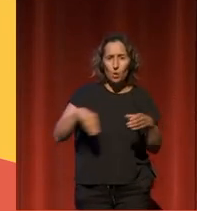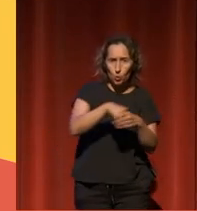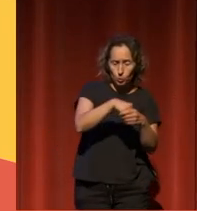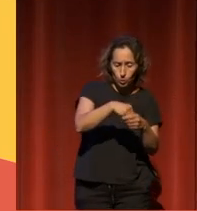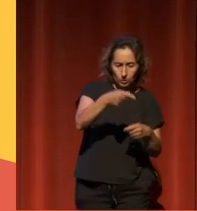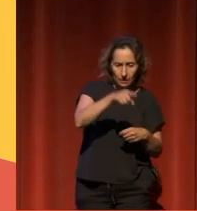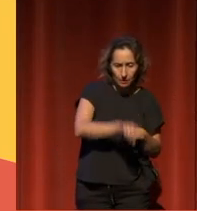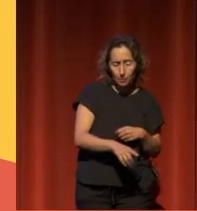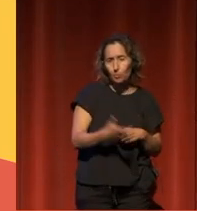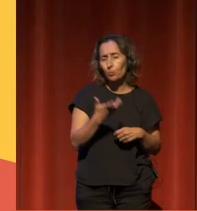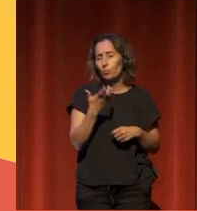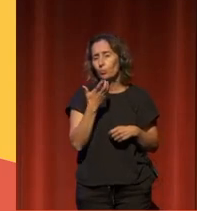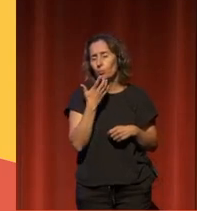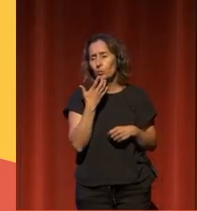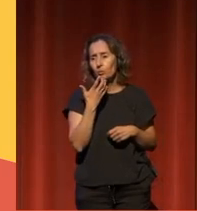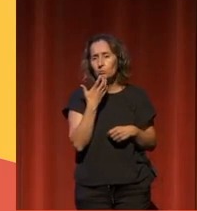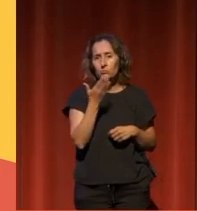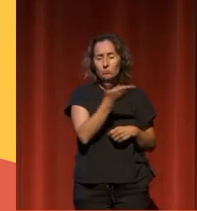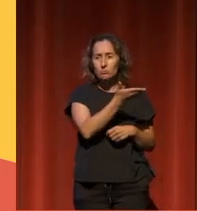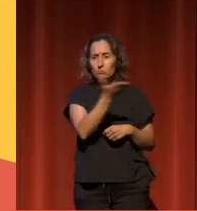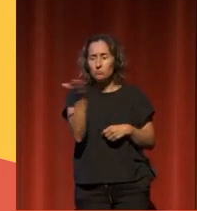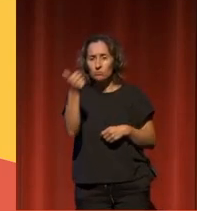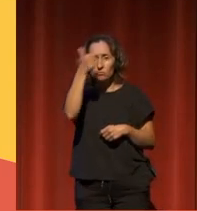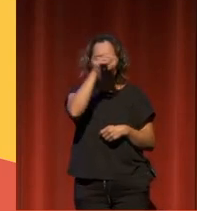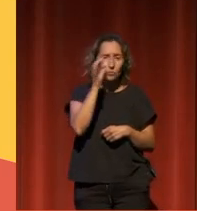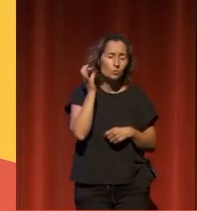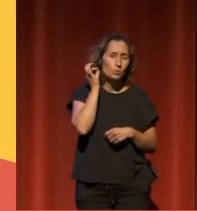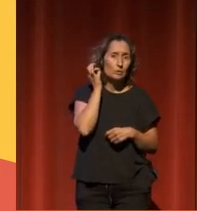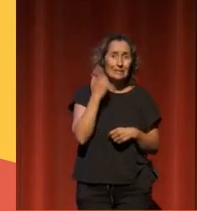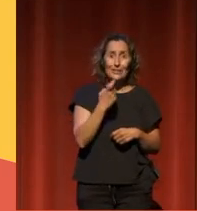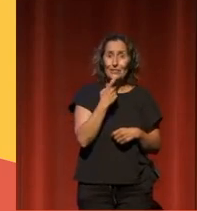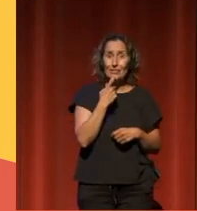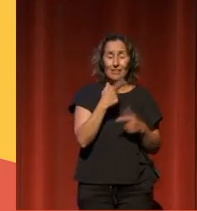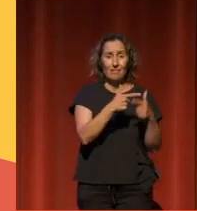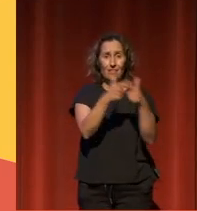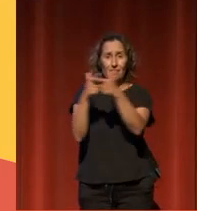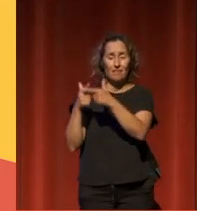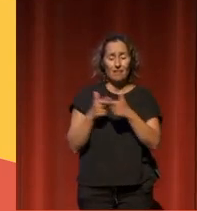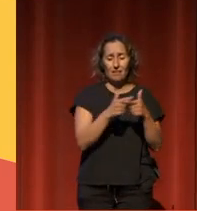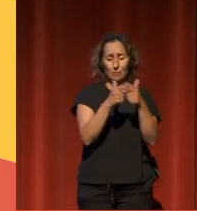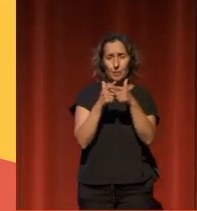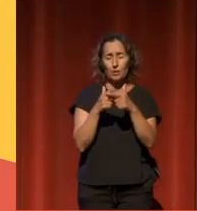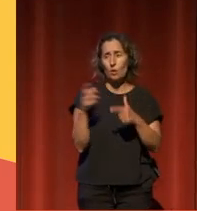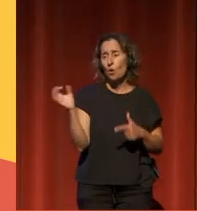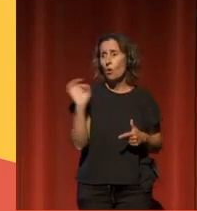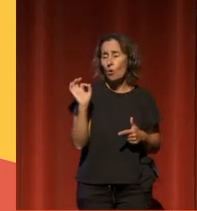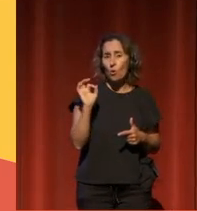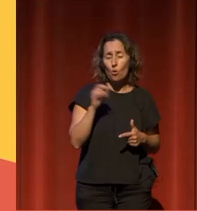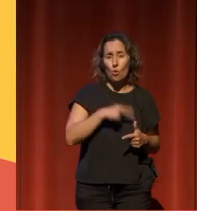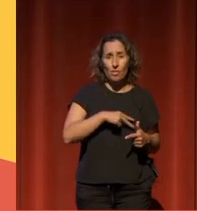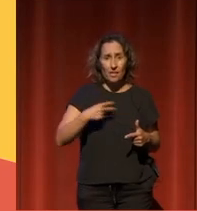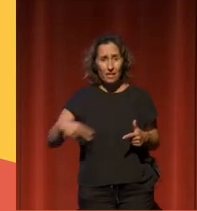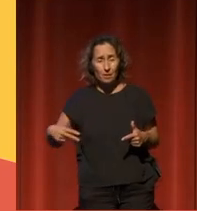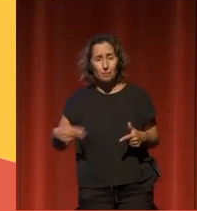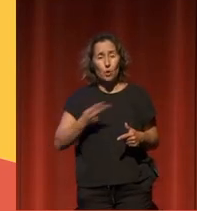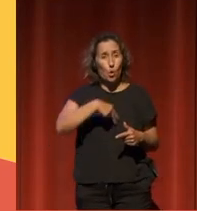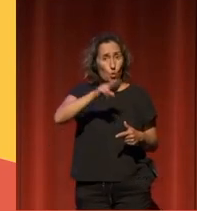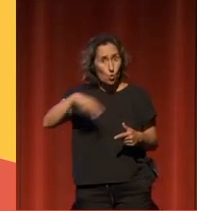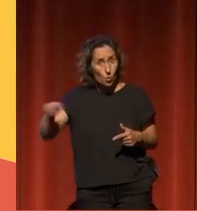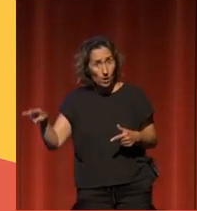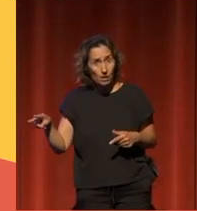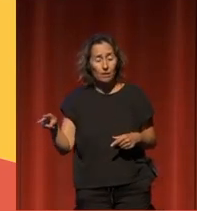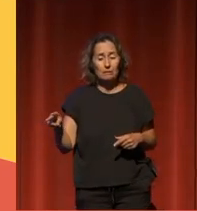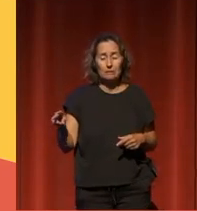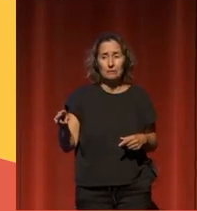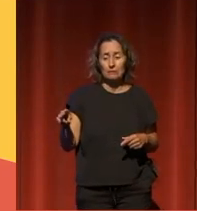ejemplo es importante compartir con vosotras y vosotros en Finlandia y en Dinamarca y en Noruega